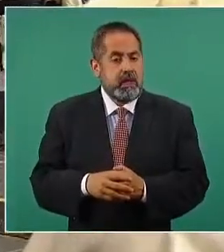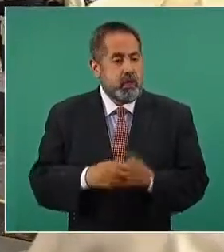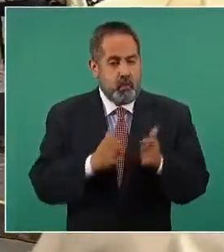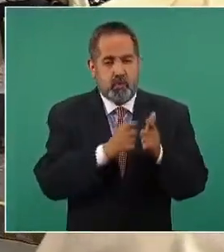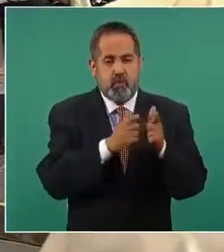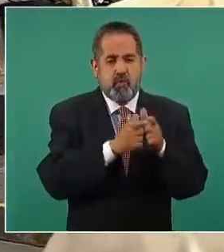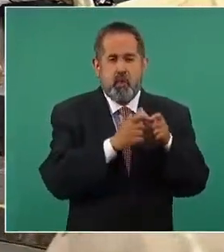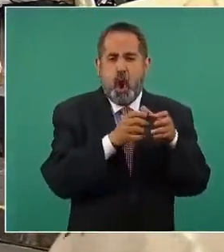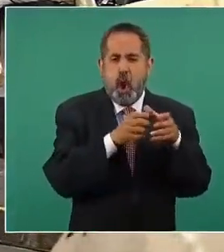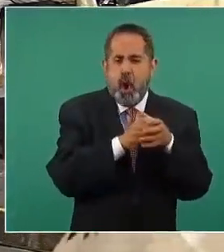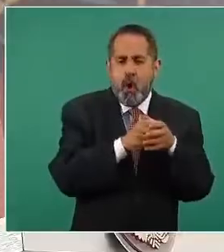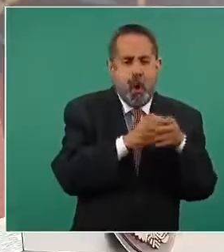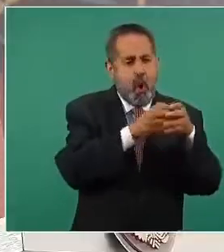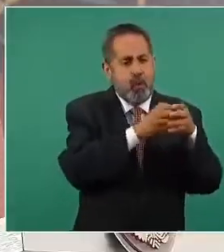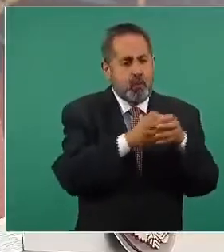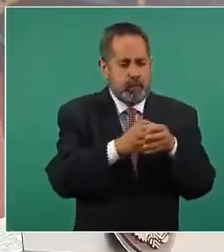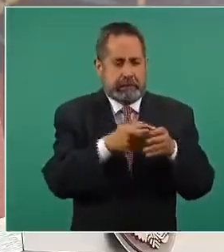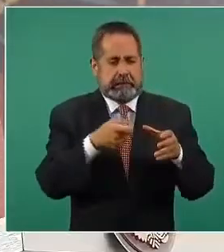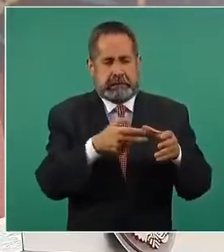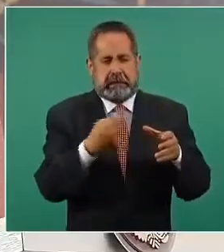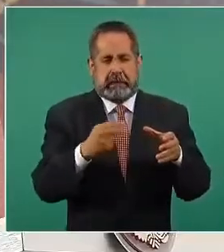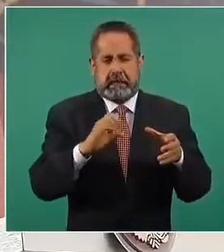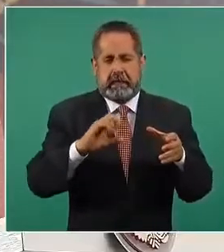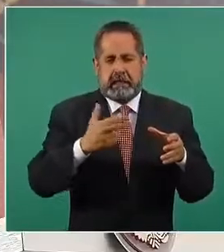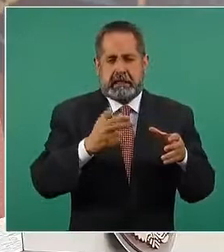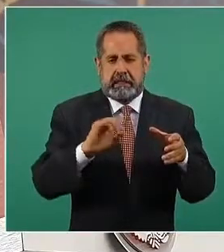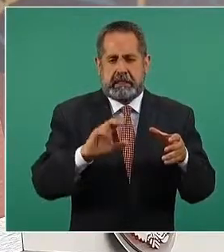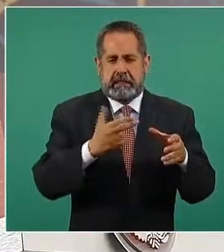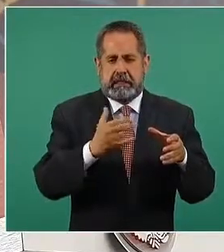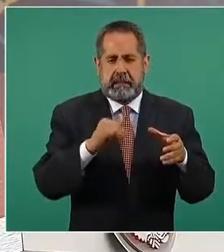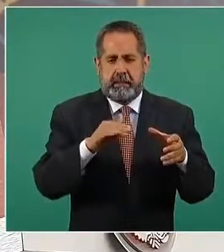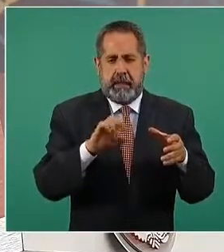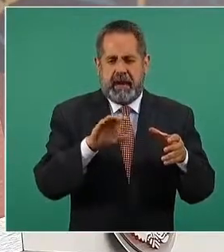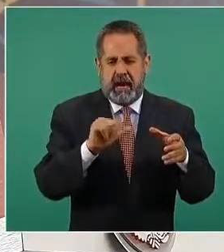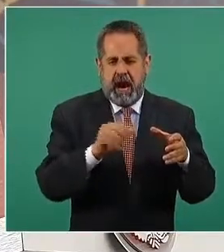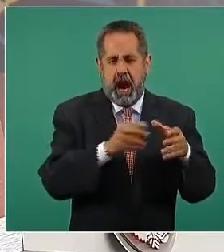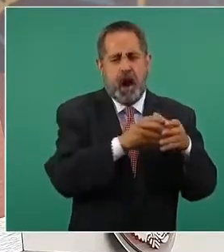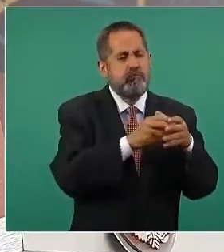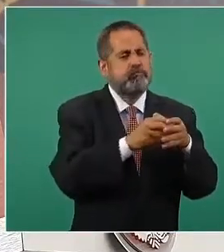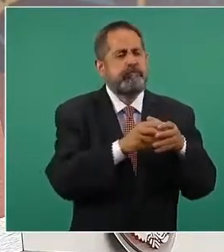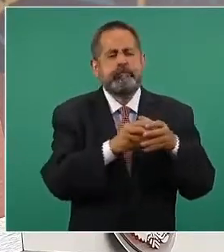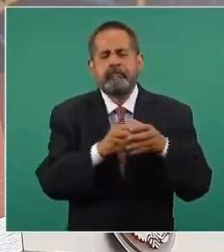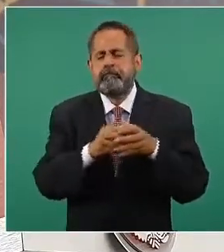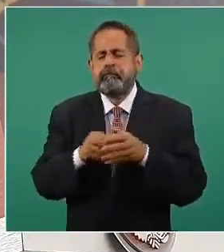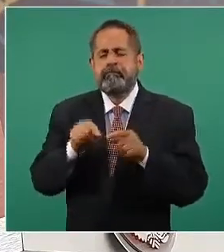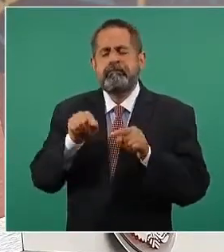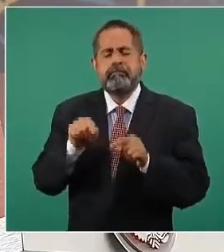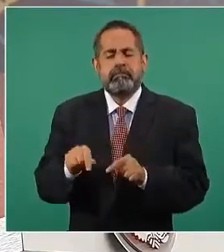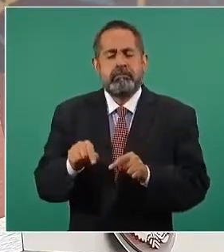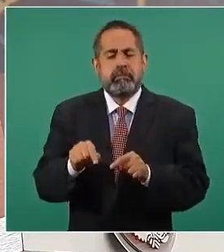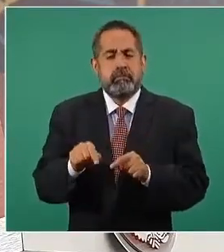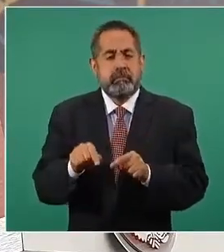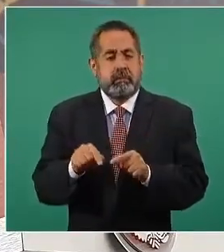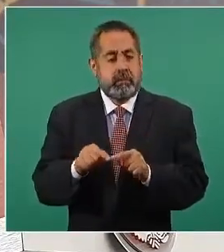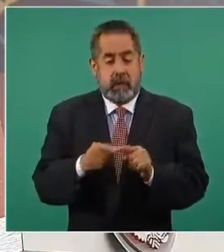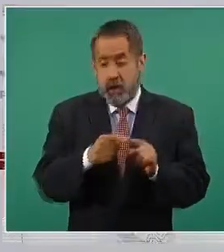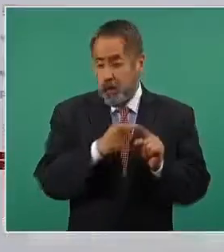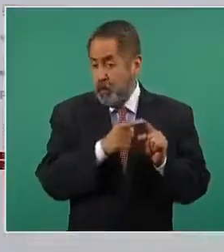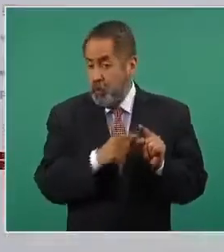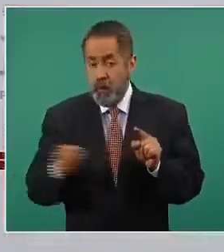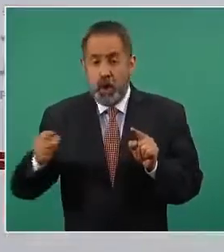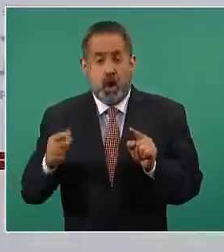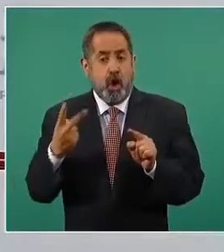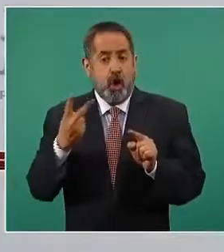tribu chichimeca haya erigido en apenas 200